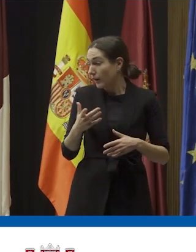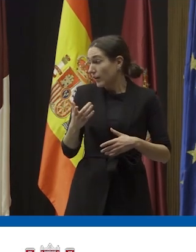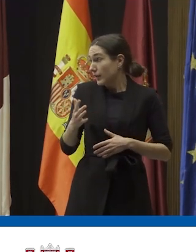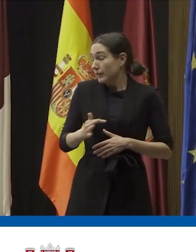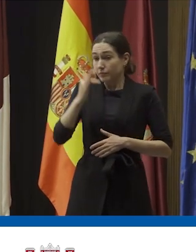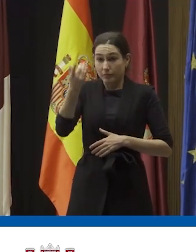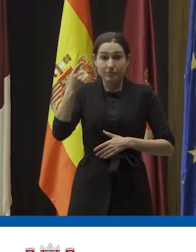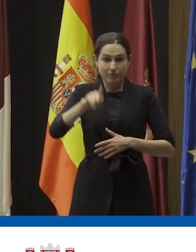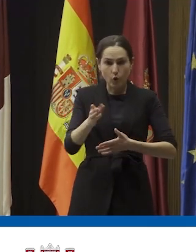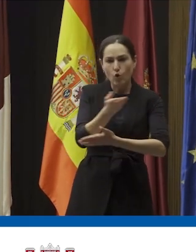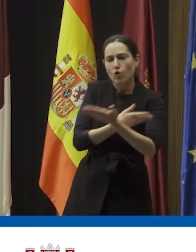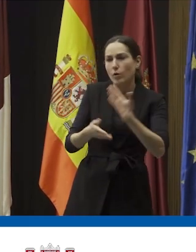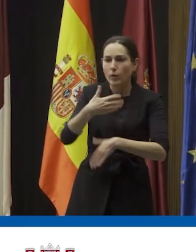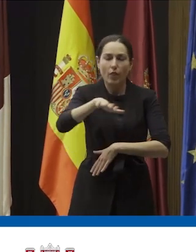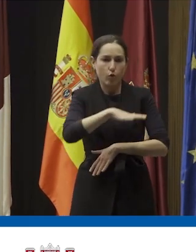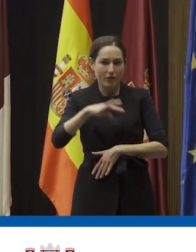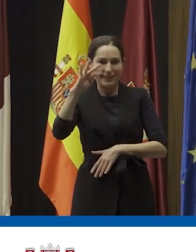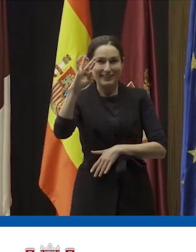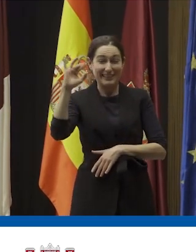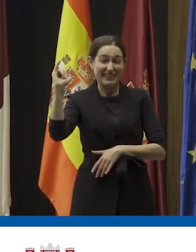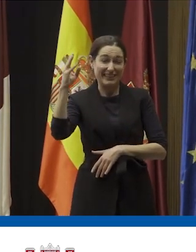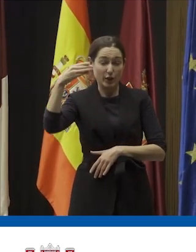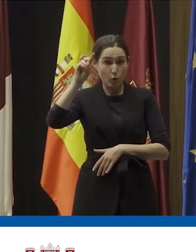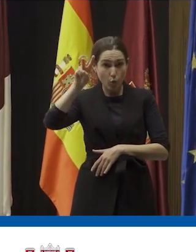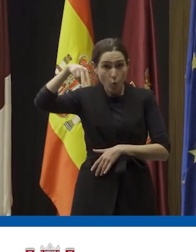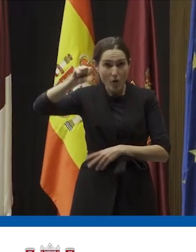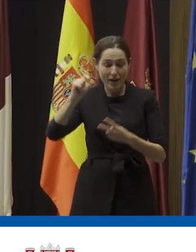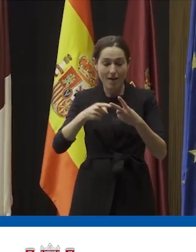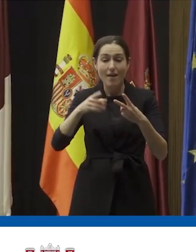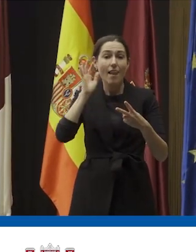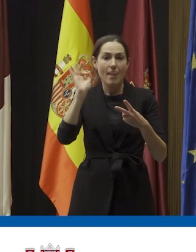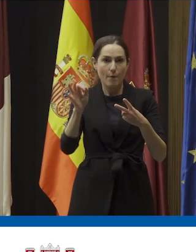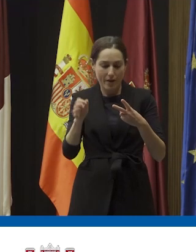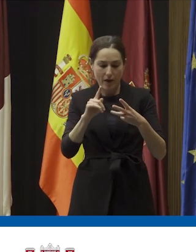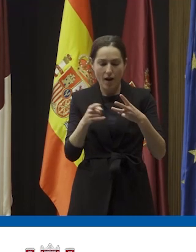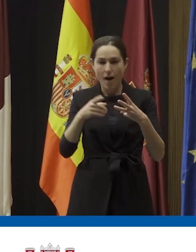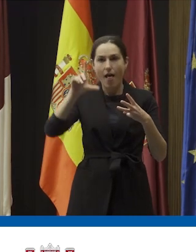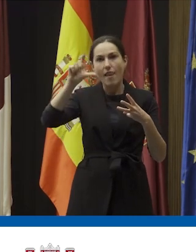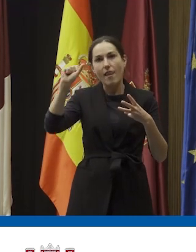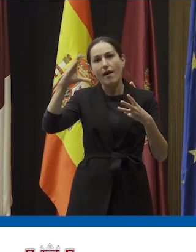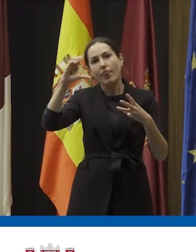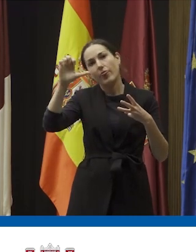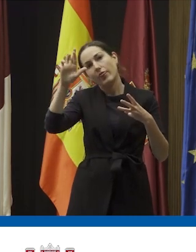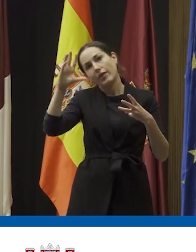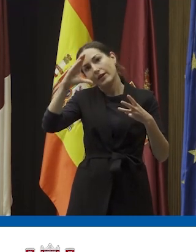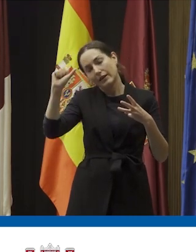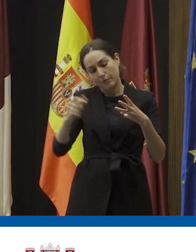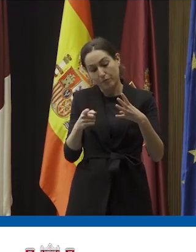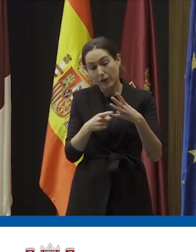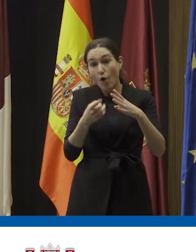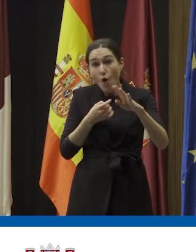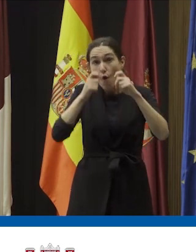habitual de la prensa diaria, en la Tribuna de Albacete, en La Verdad, en la revista mensual La Cerca, fundador de la revista